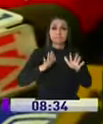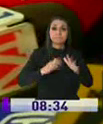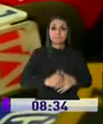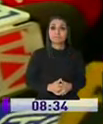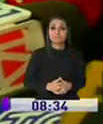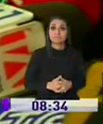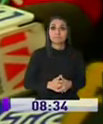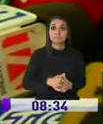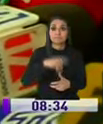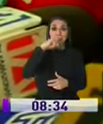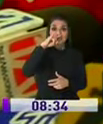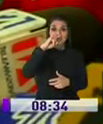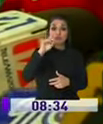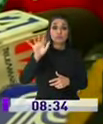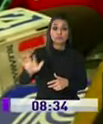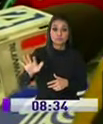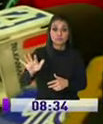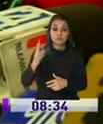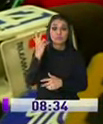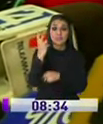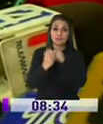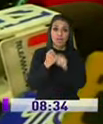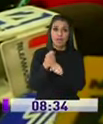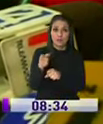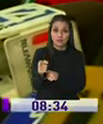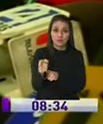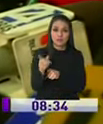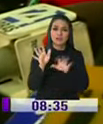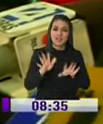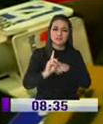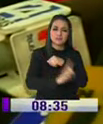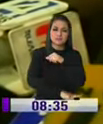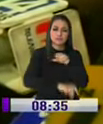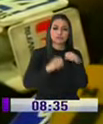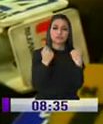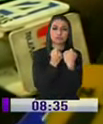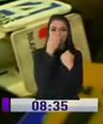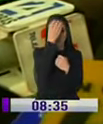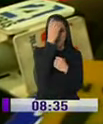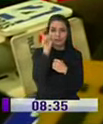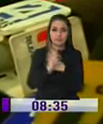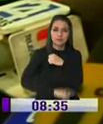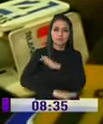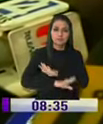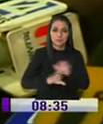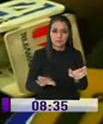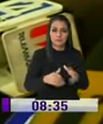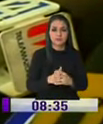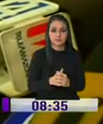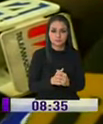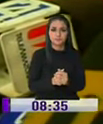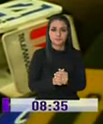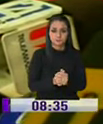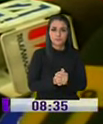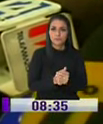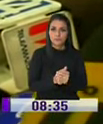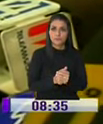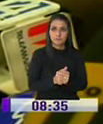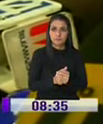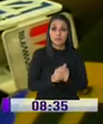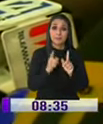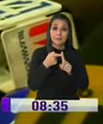niño de 13 años, efectivamente ahí es donde se aplican este tipo de medidas socioeducativas, en las cuales tendrá que primero